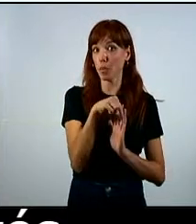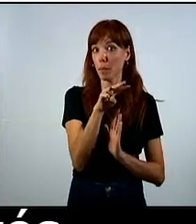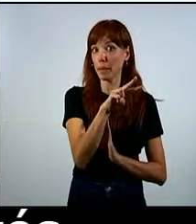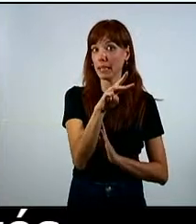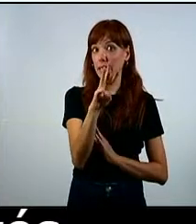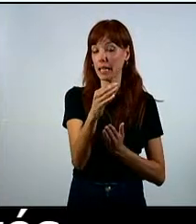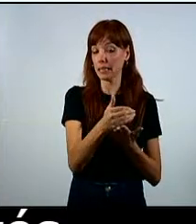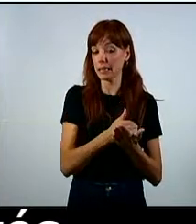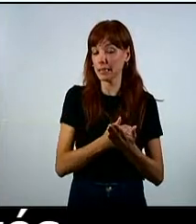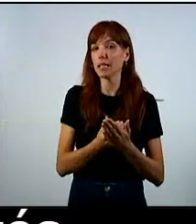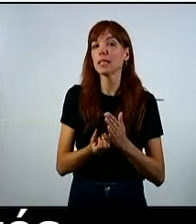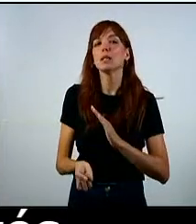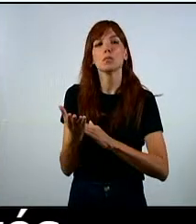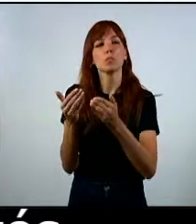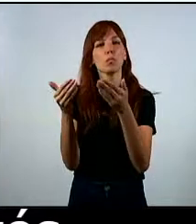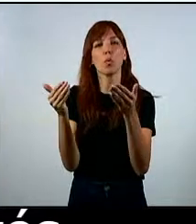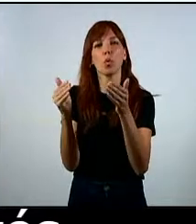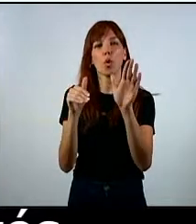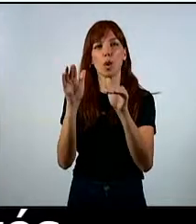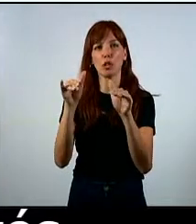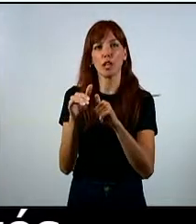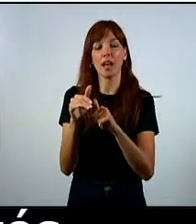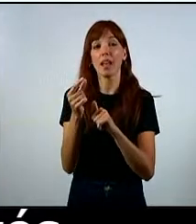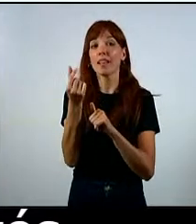una cantidad máxima de